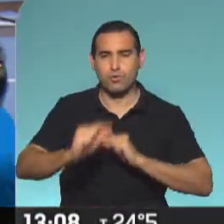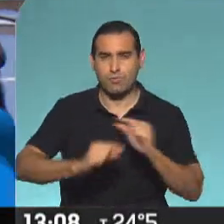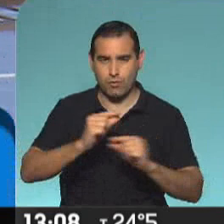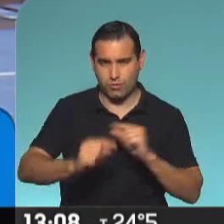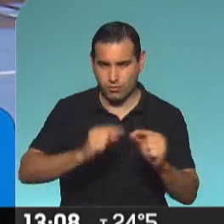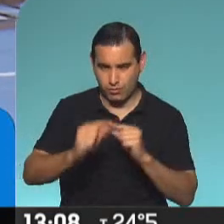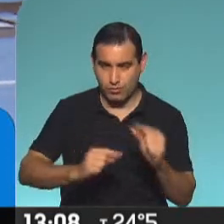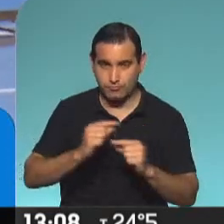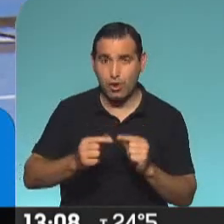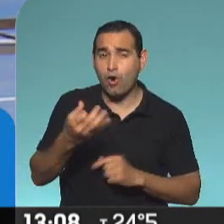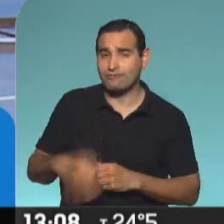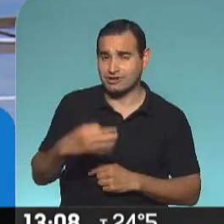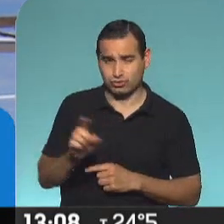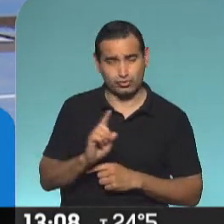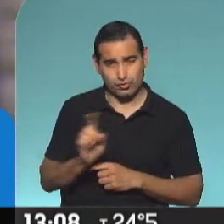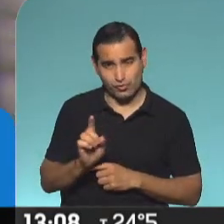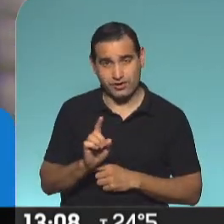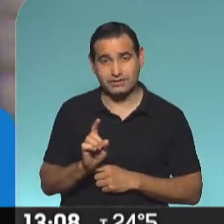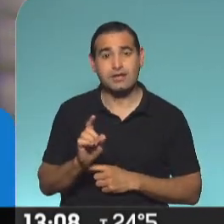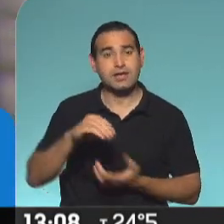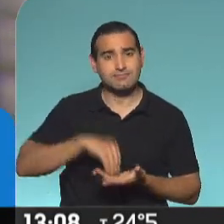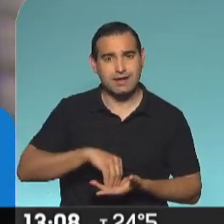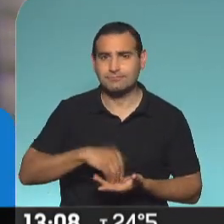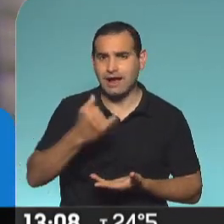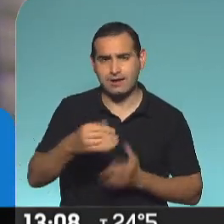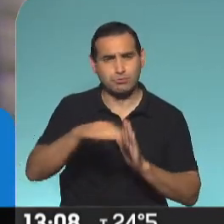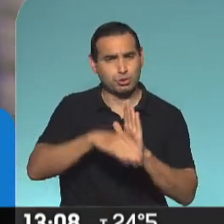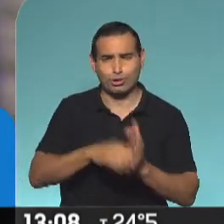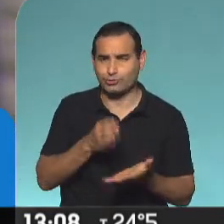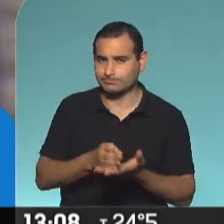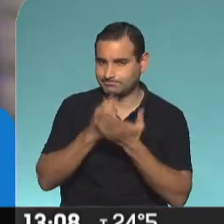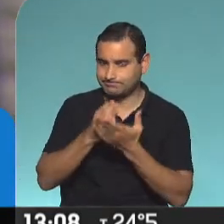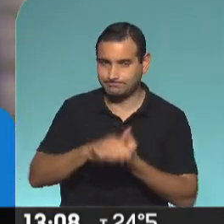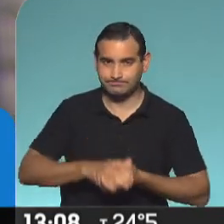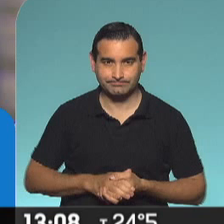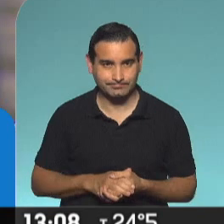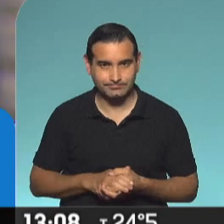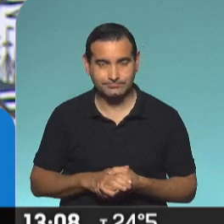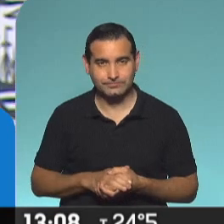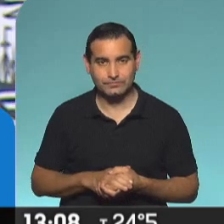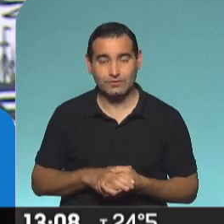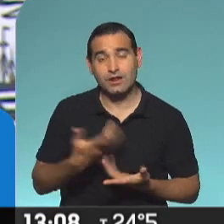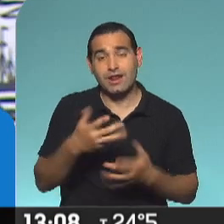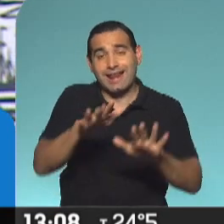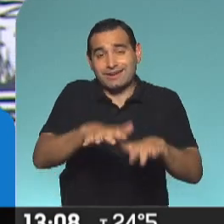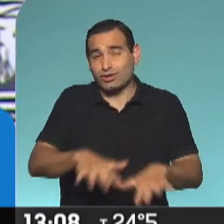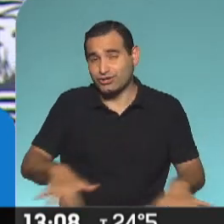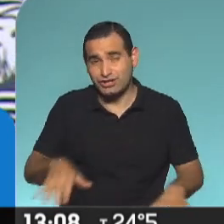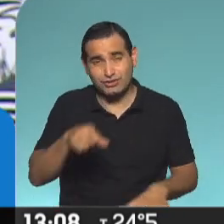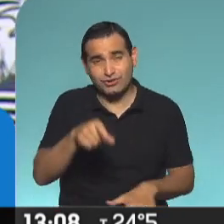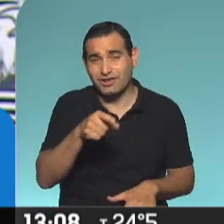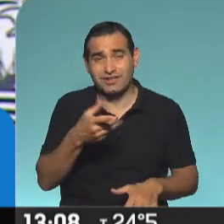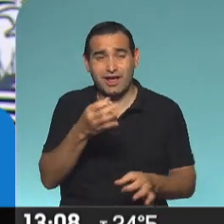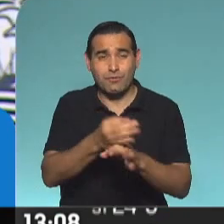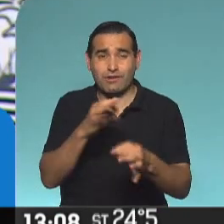no obligatoria y con estrictos protocolos primero de todos por supuesto están los niños que han perdido su vínculo